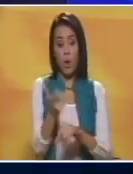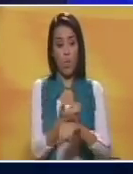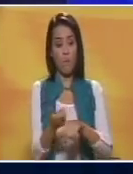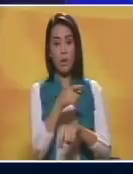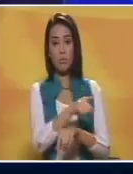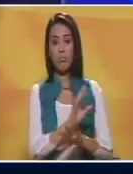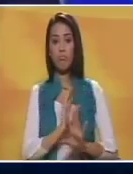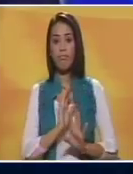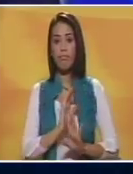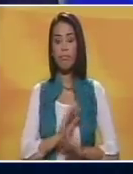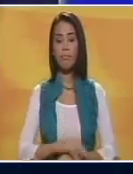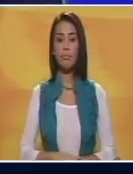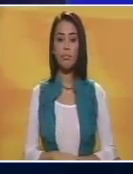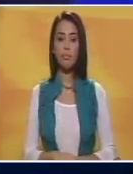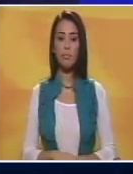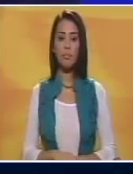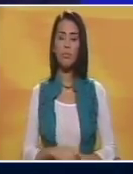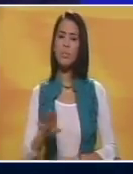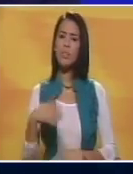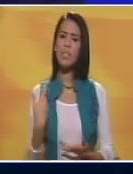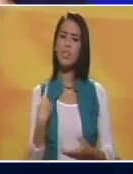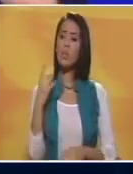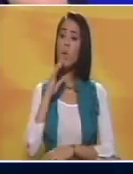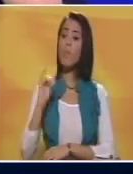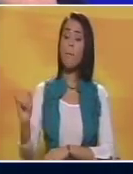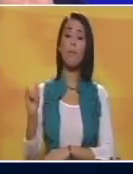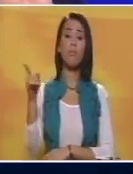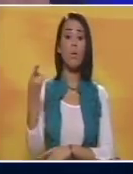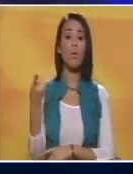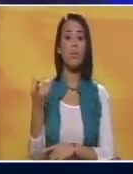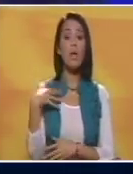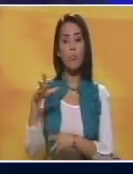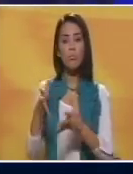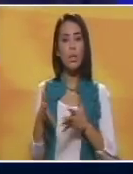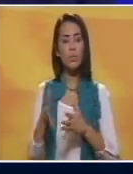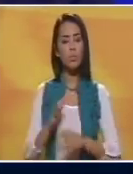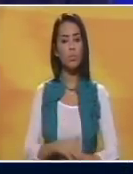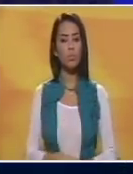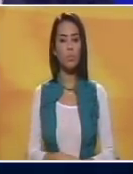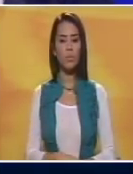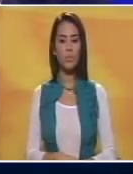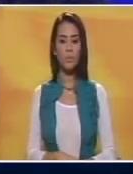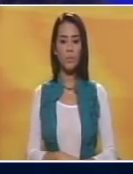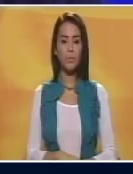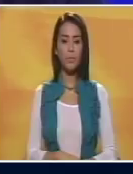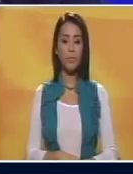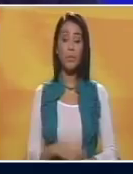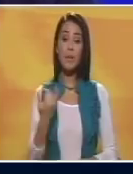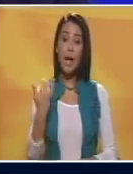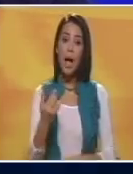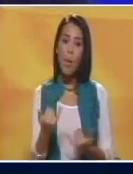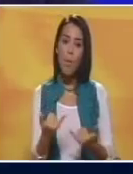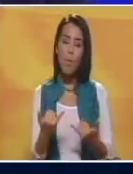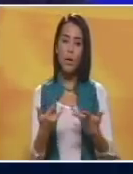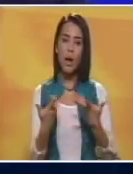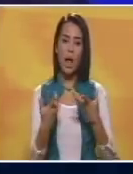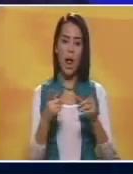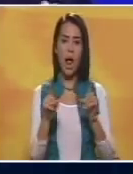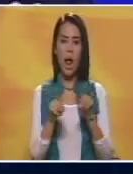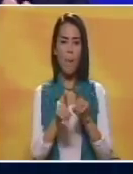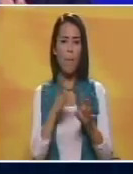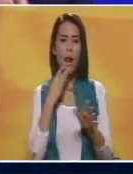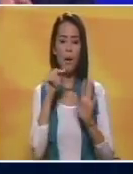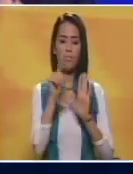supuesto. ¿Y qué hizo ConocoPhillips? Nos demandó internacionalmente y ganó la demanda. ¿Qué hay que hacer? Plantearnos un nuevo esquema petrolero